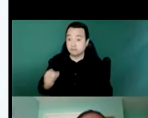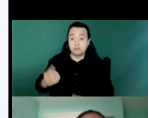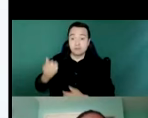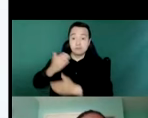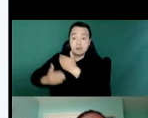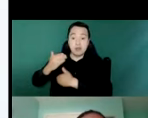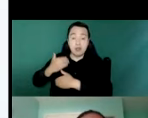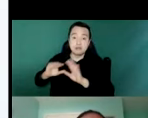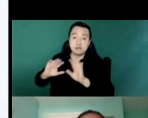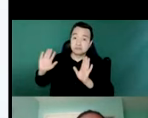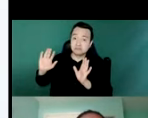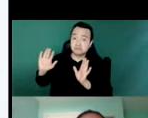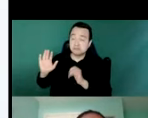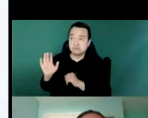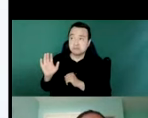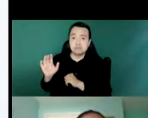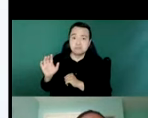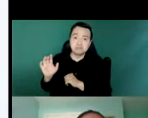el